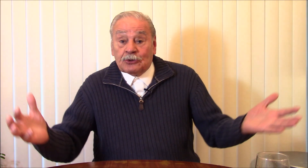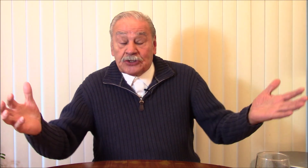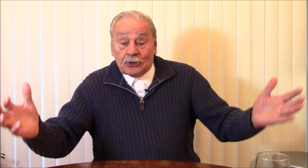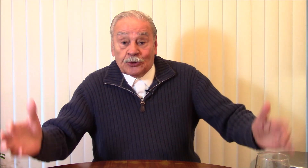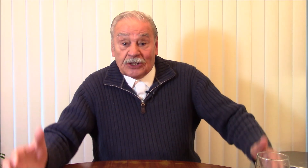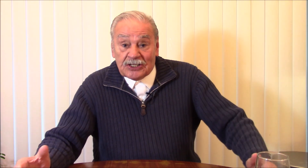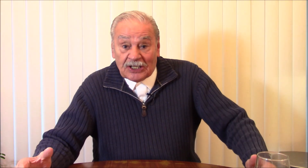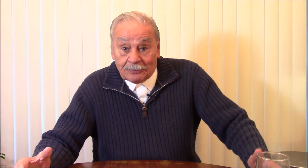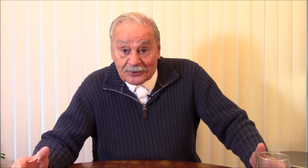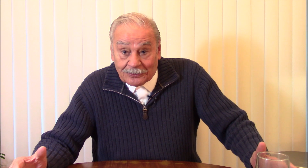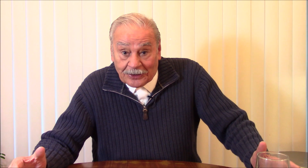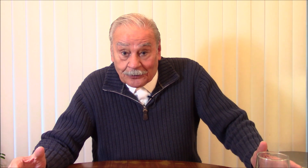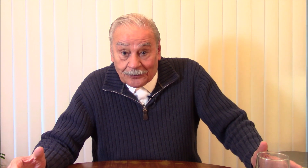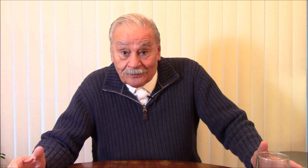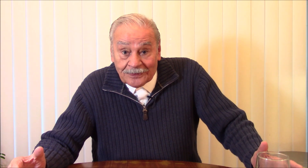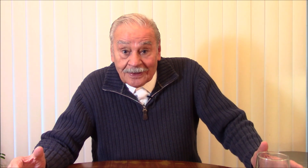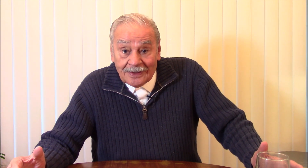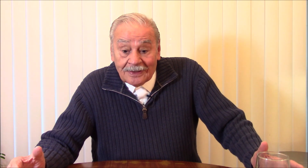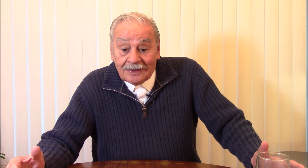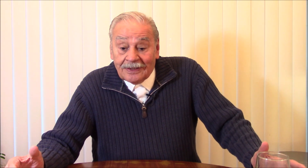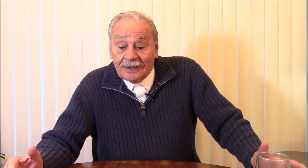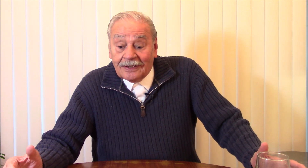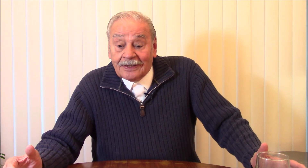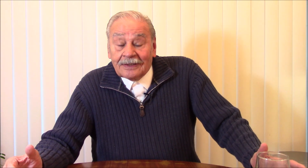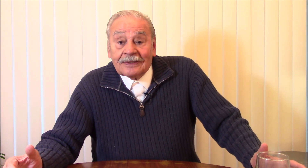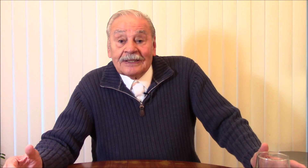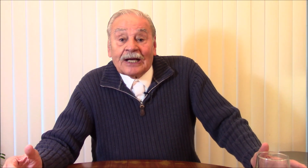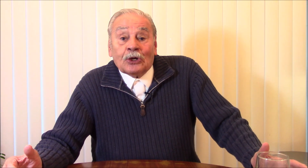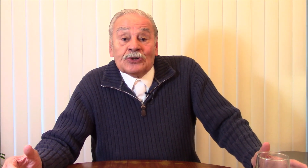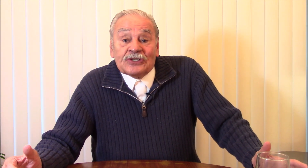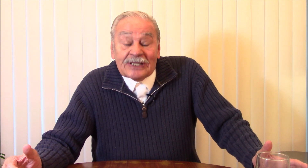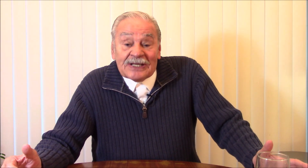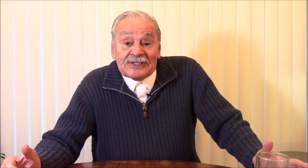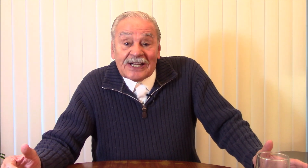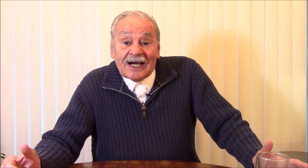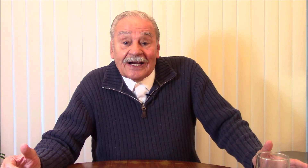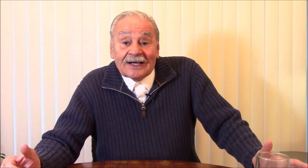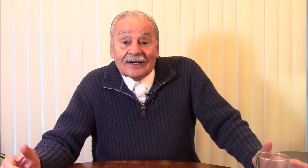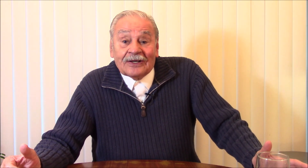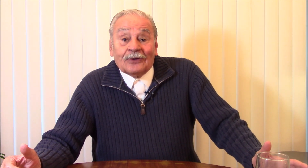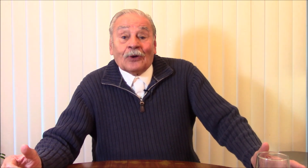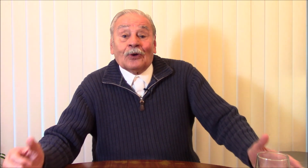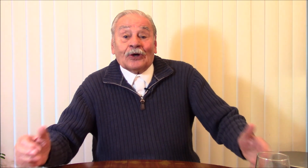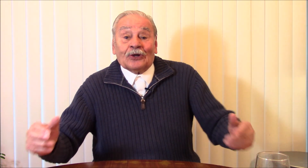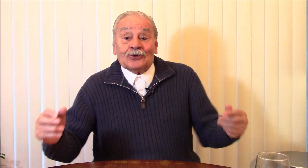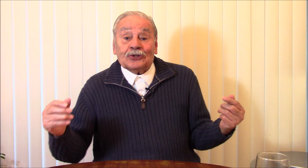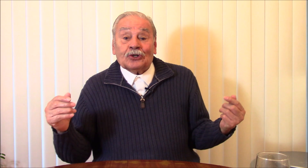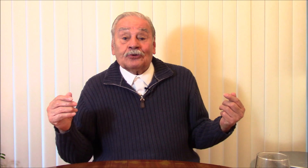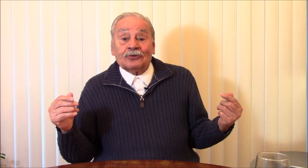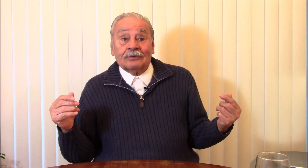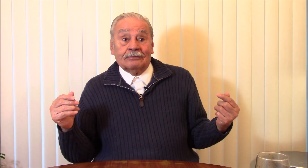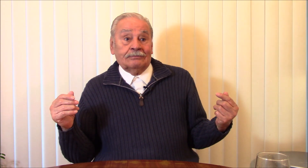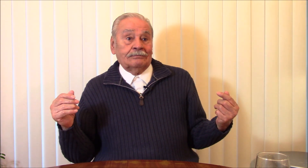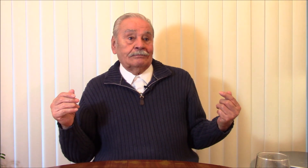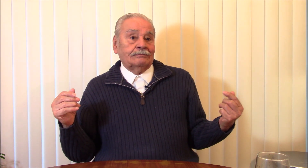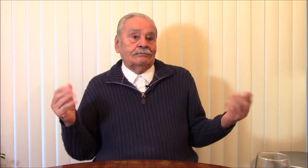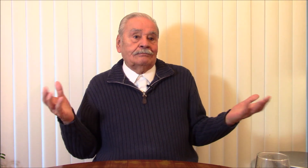Han escuchado ustedes a López Obrador. La coincidencia con lo que nosotros